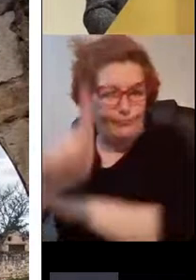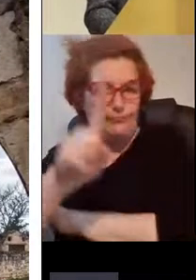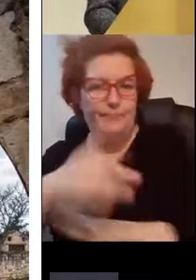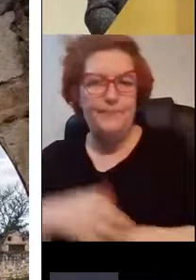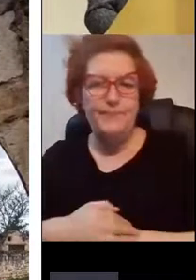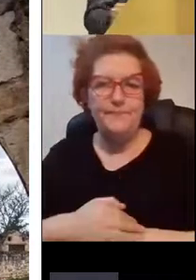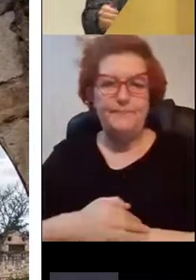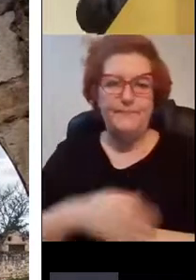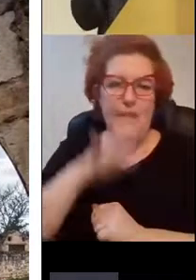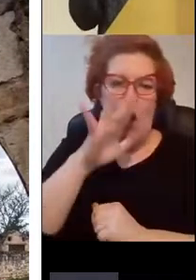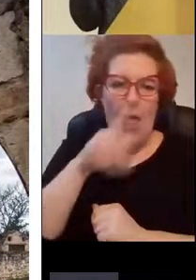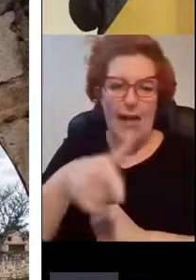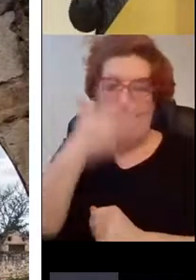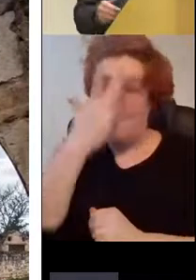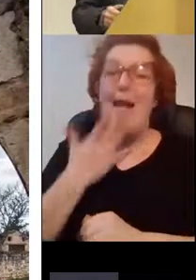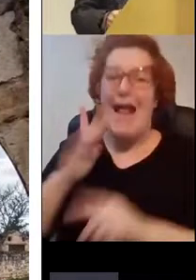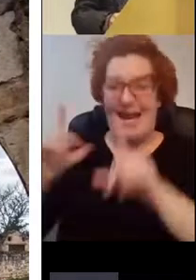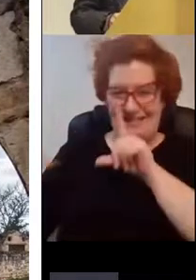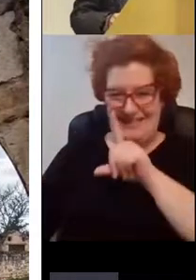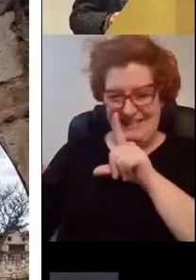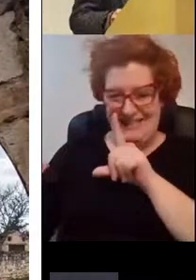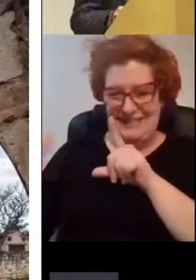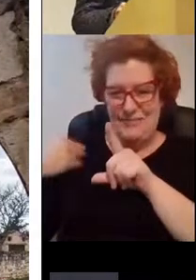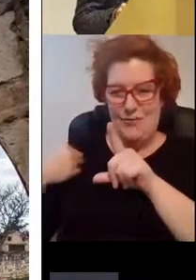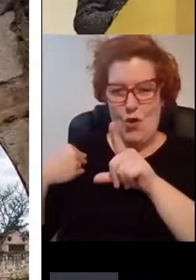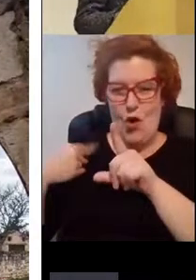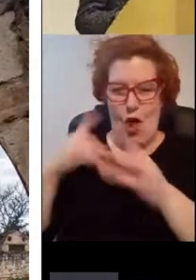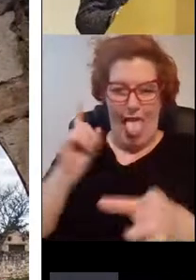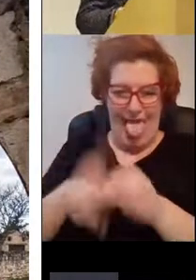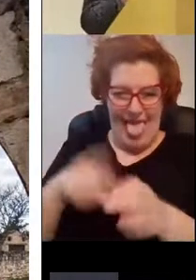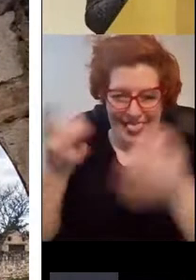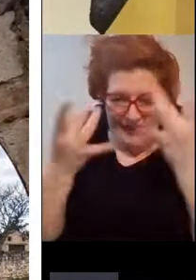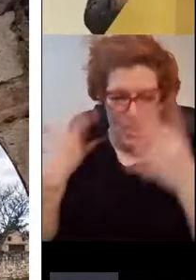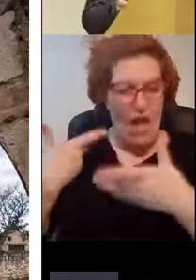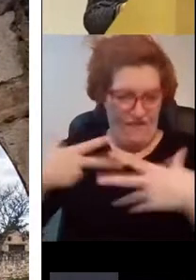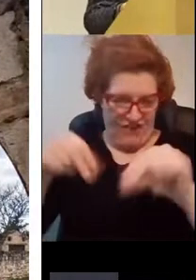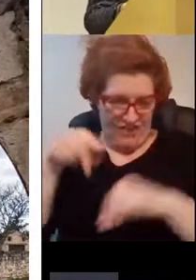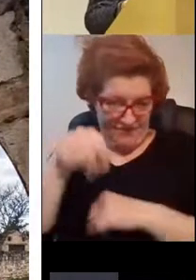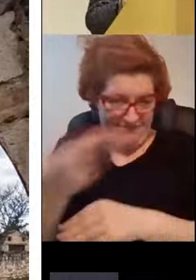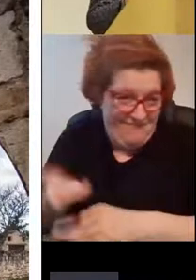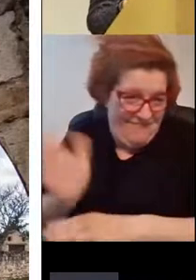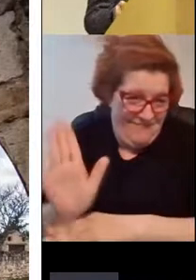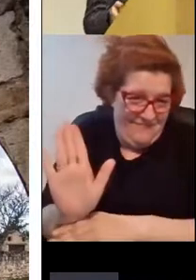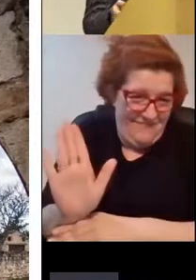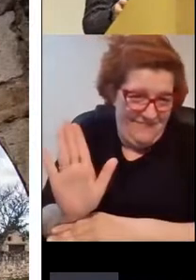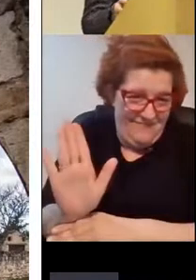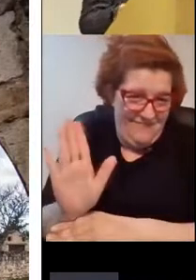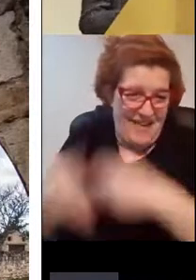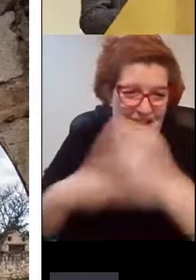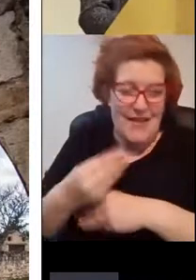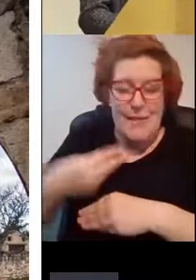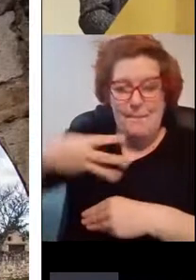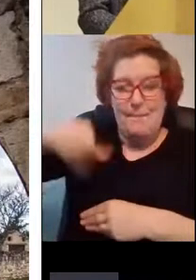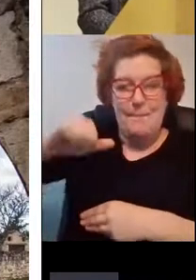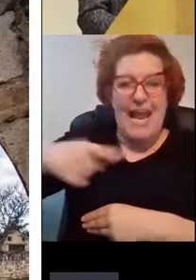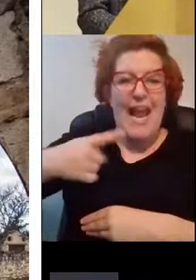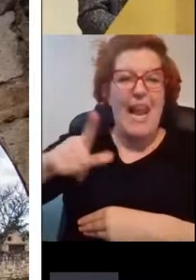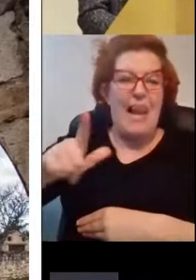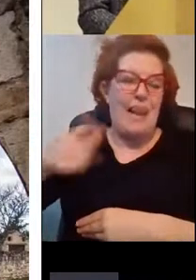Bueno, esta es una imagen de la intervención ya finalizada, hecha por Miguel Sánchez Muñita.